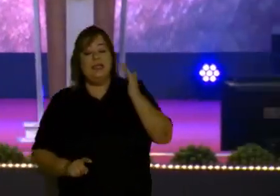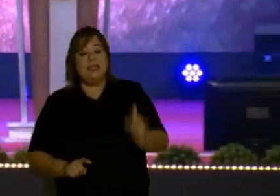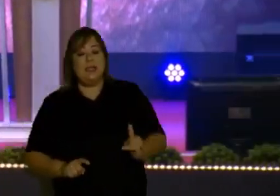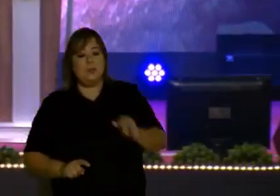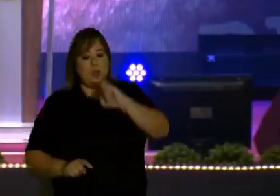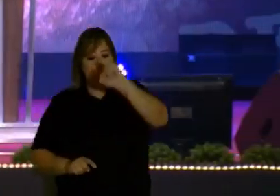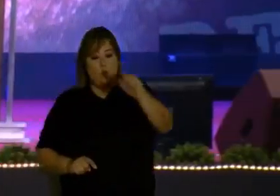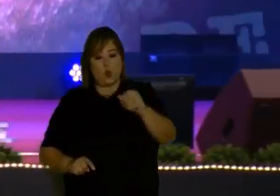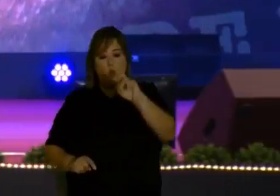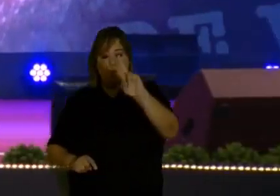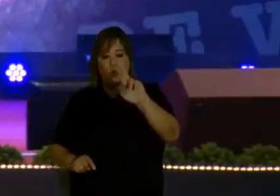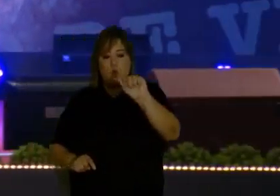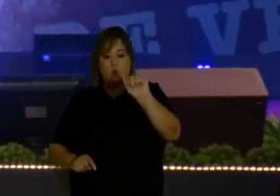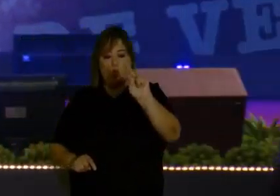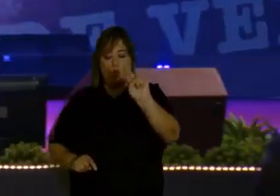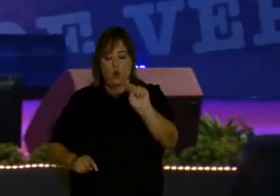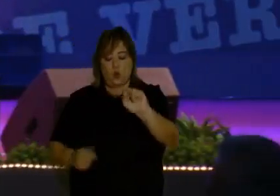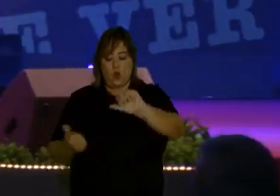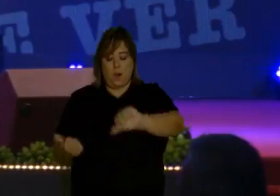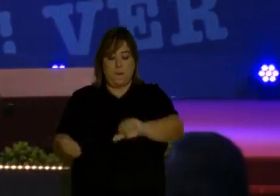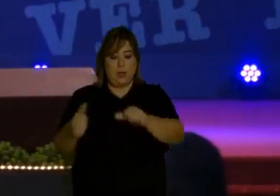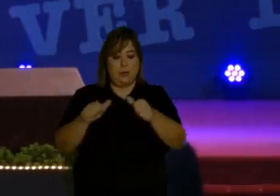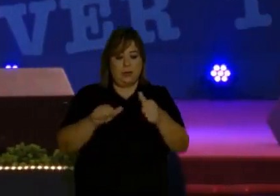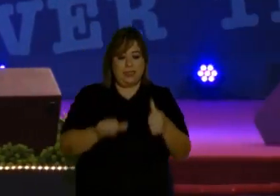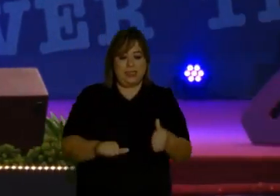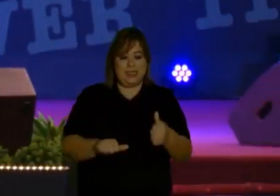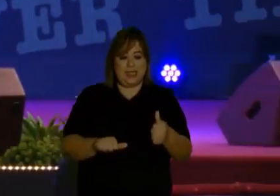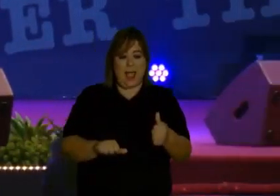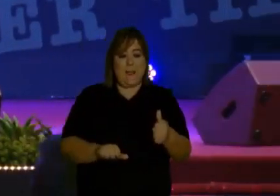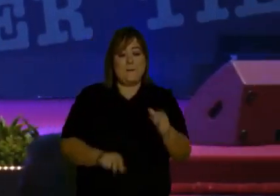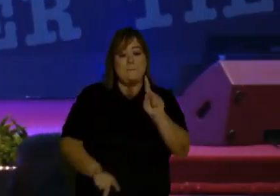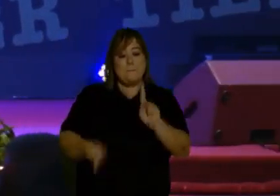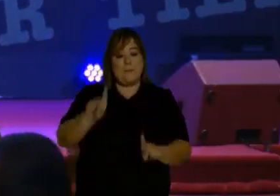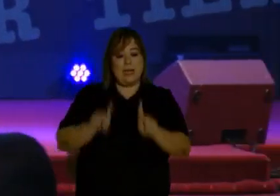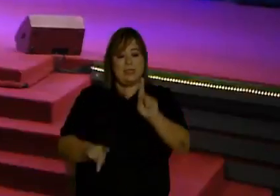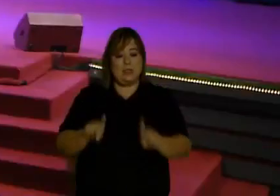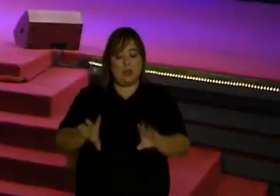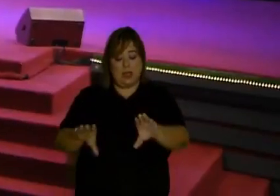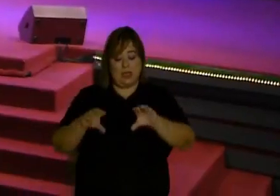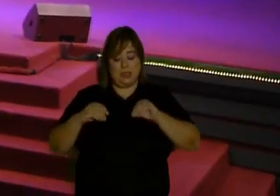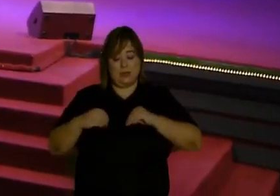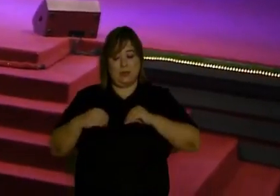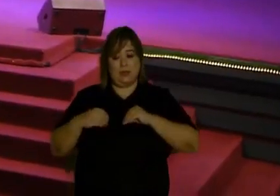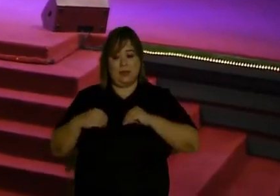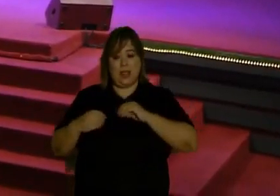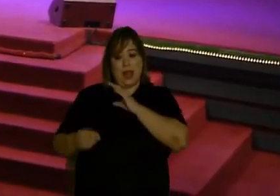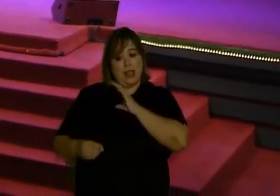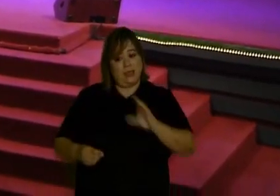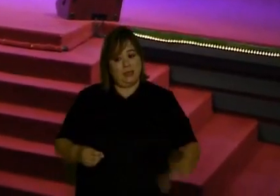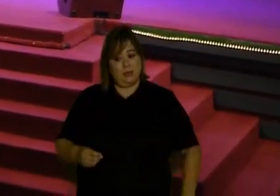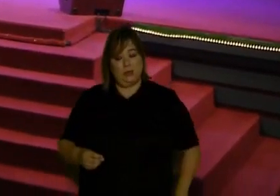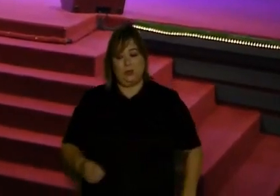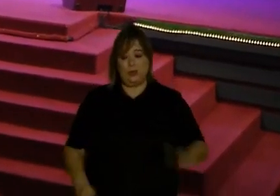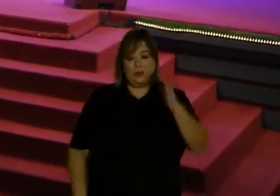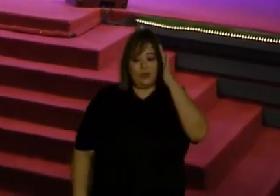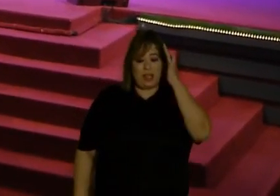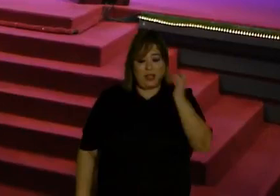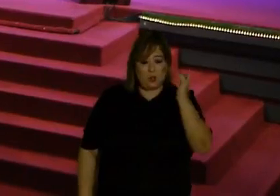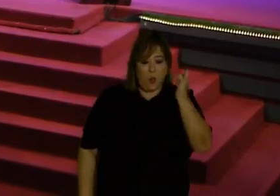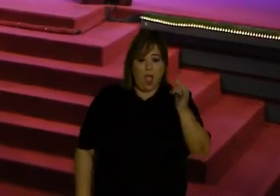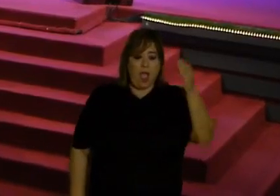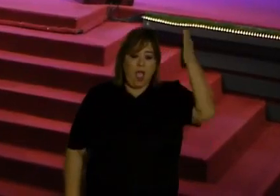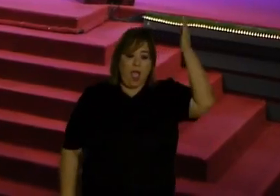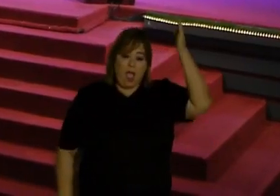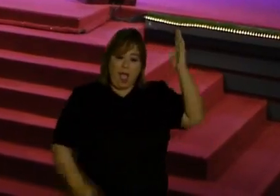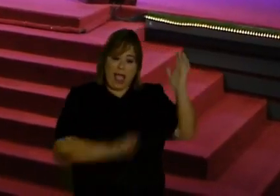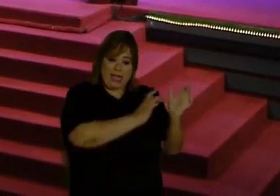Bautista. Sabrá Dios si muchos bautizados en las aguas por él. Quizás todos. Él no podía dañarlos. Él no podía dañarlos.